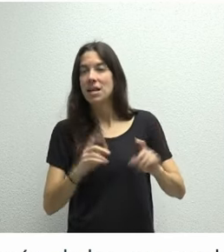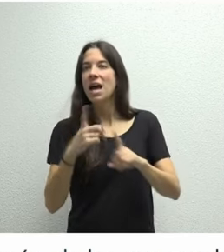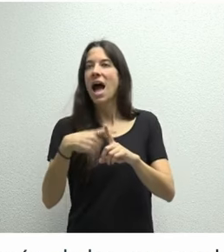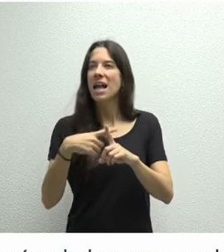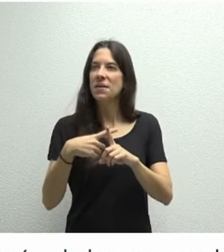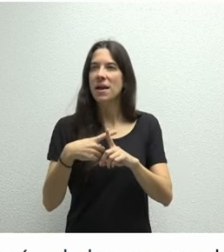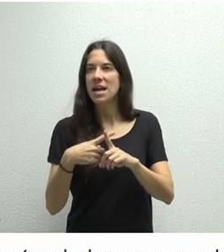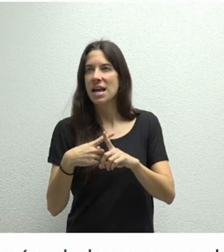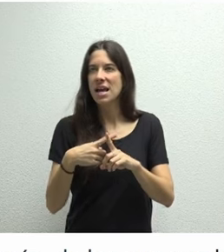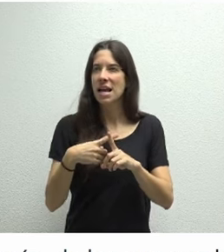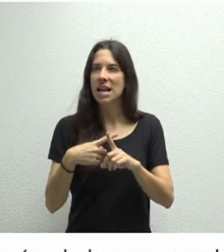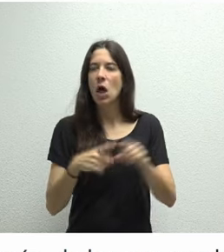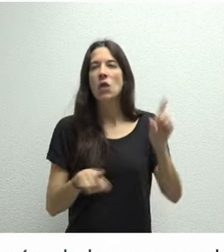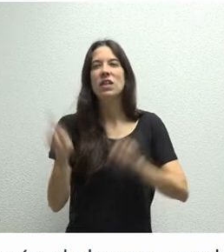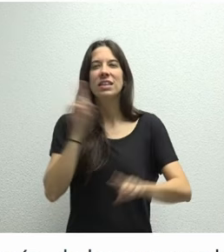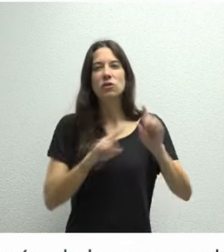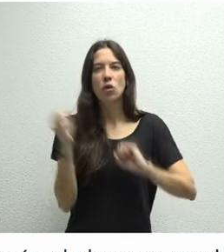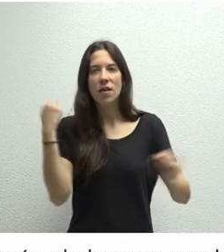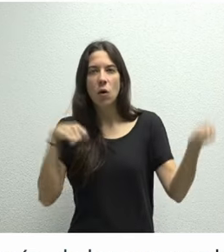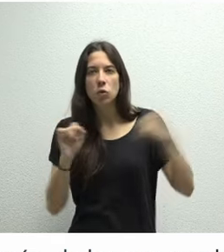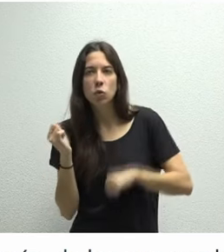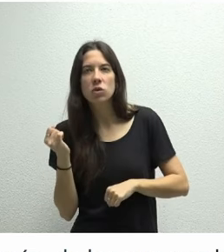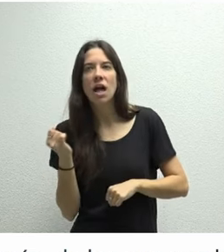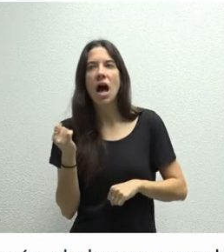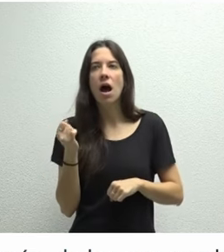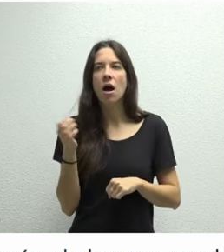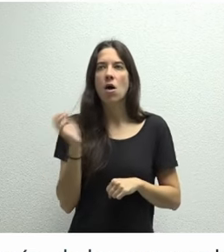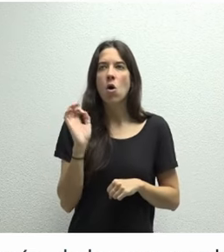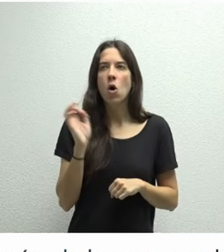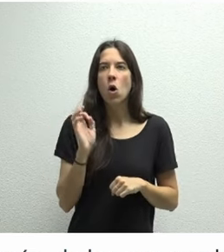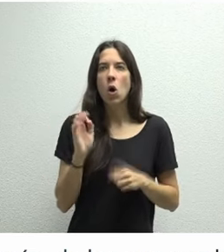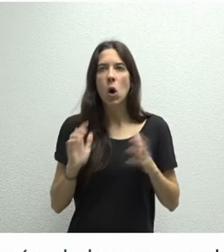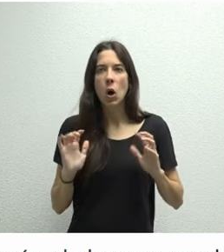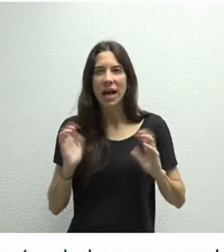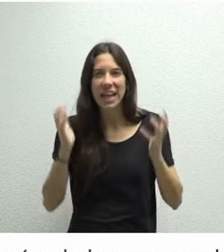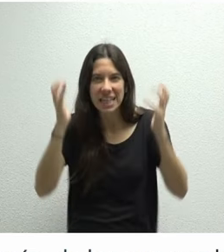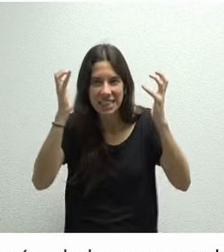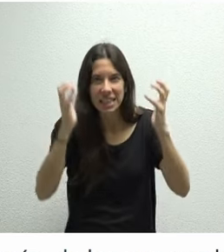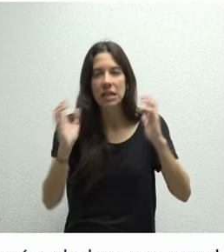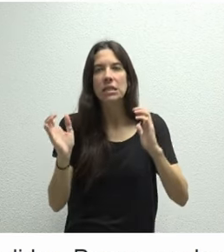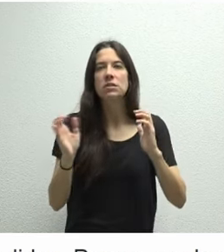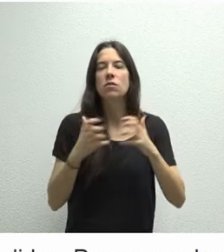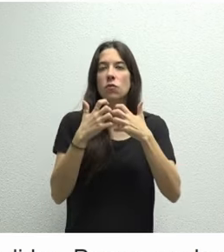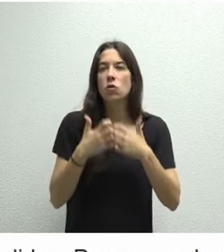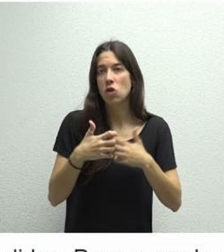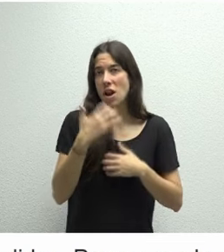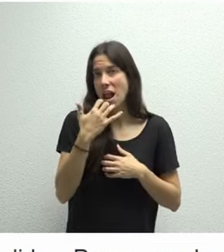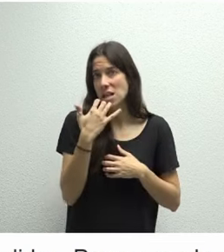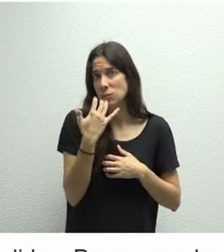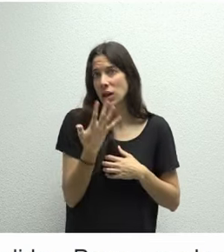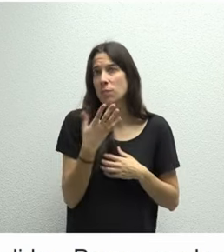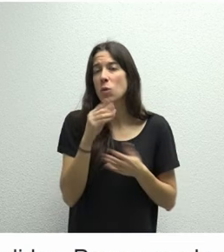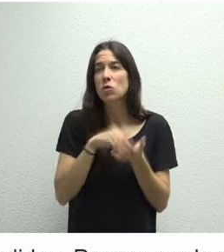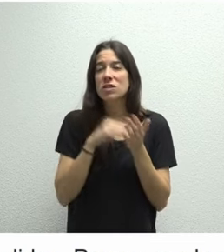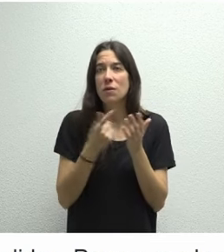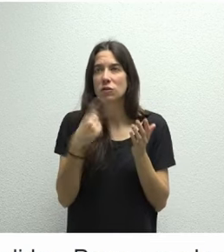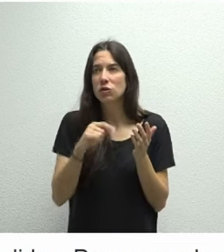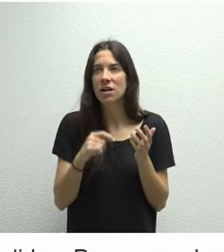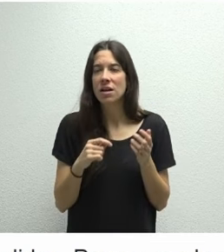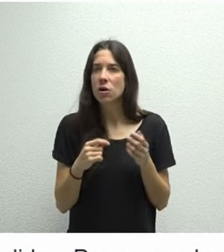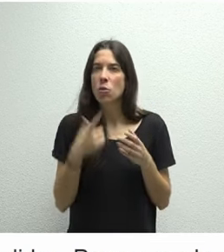eh trastornos de la conducta eh crisis funcionales a veces no tenemos un aporte o un